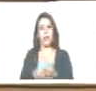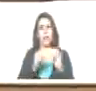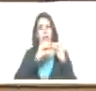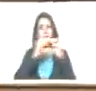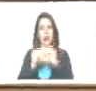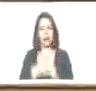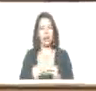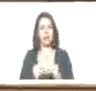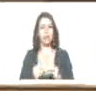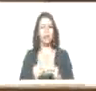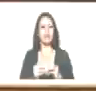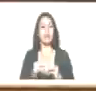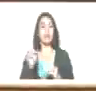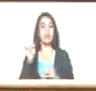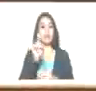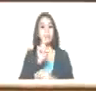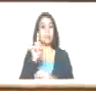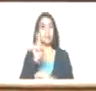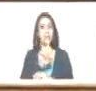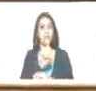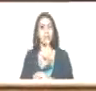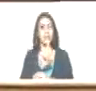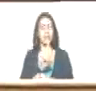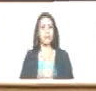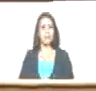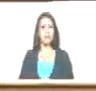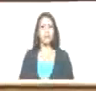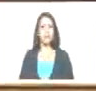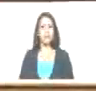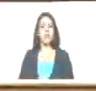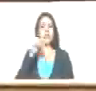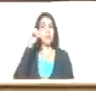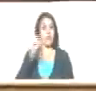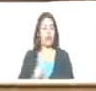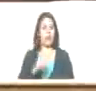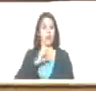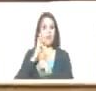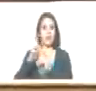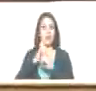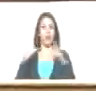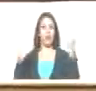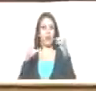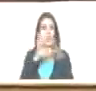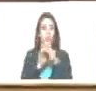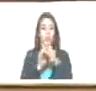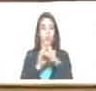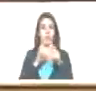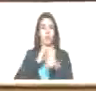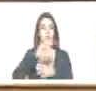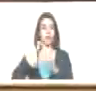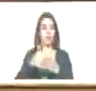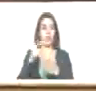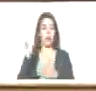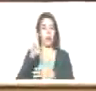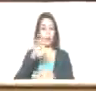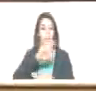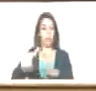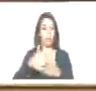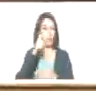No, draconiana debe ser la respuesta, unida de toda la República, de todo el pueblo.